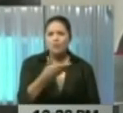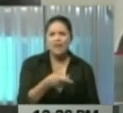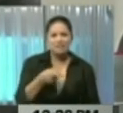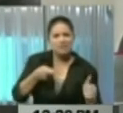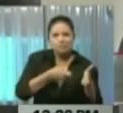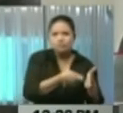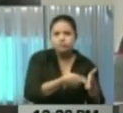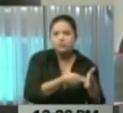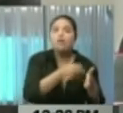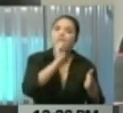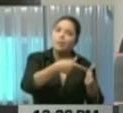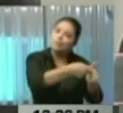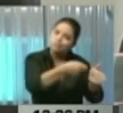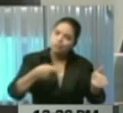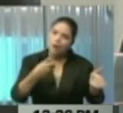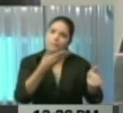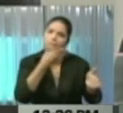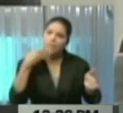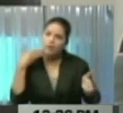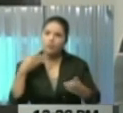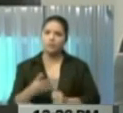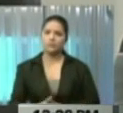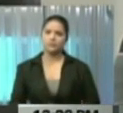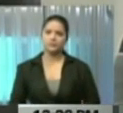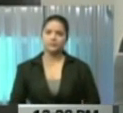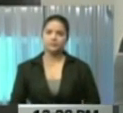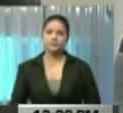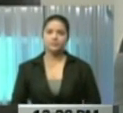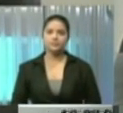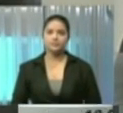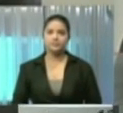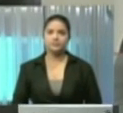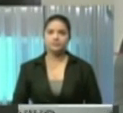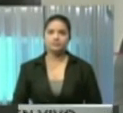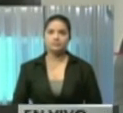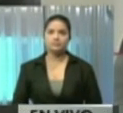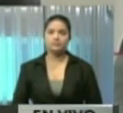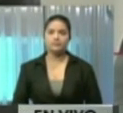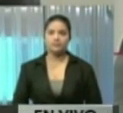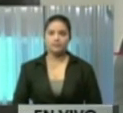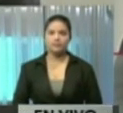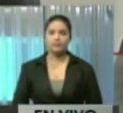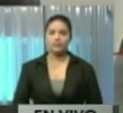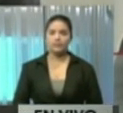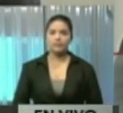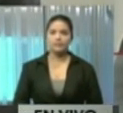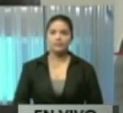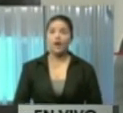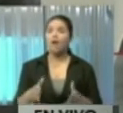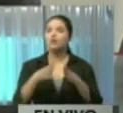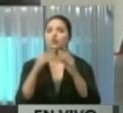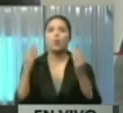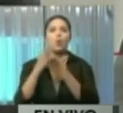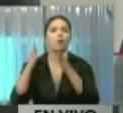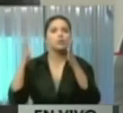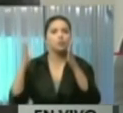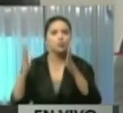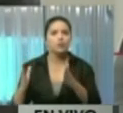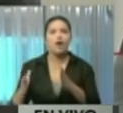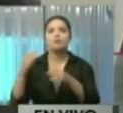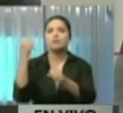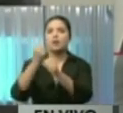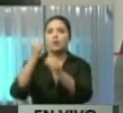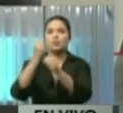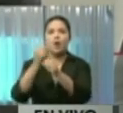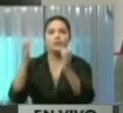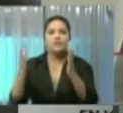el desarrollo de las actividades pedagógicas, a invitar a los de nuestros estudiantes, a nuestro personal,